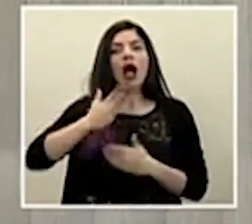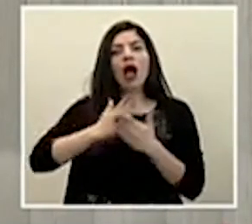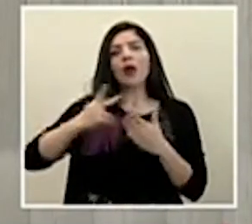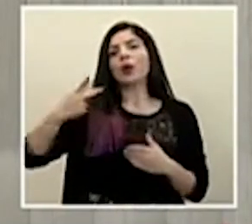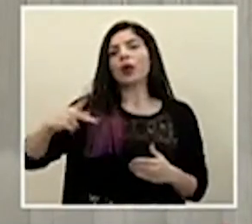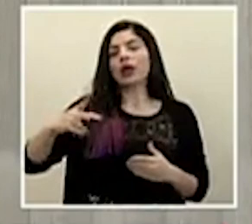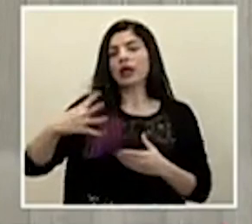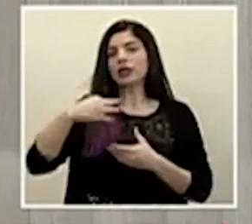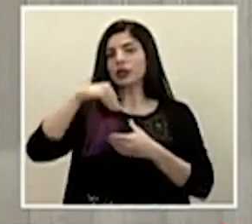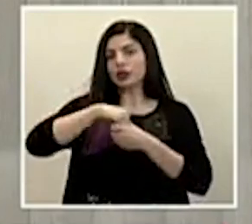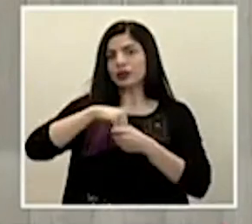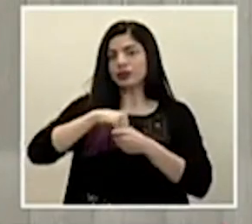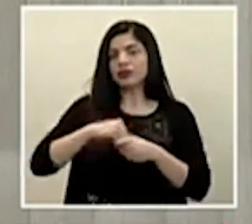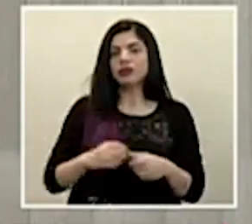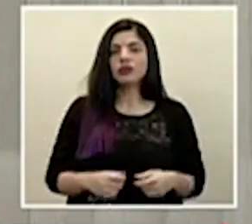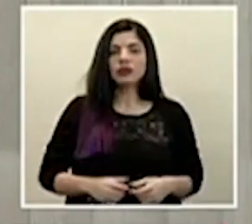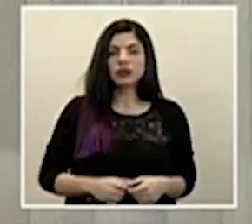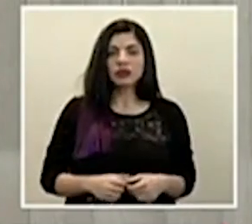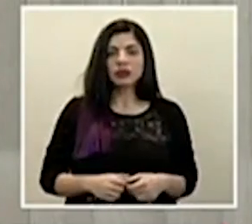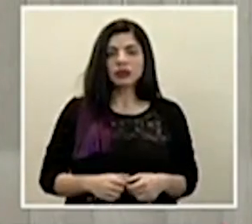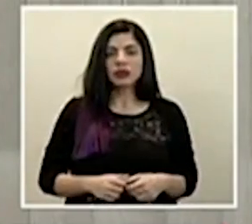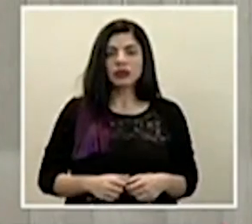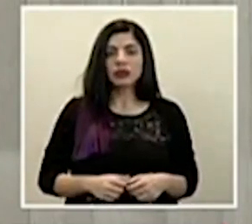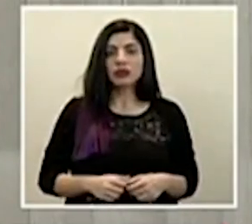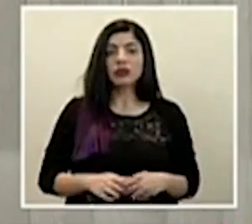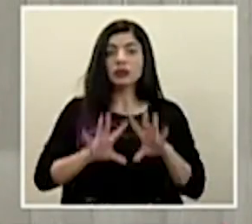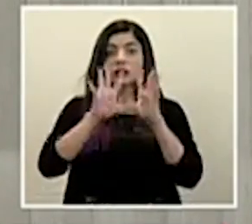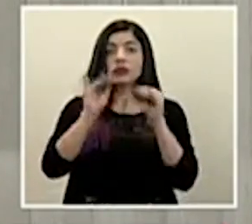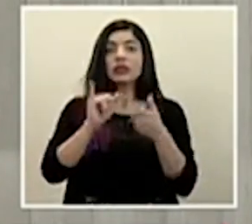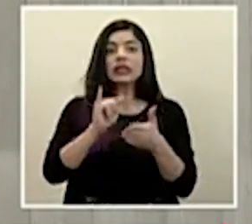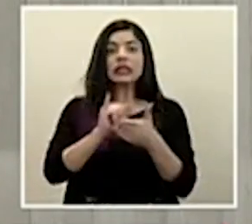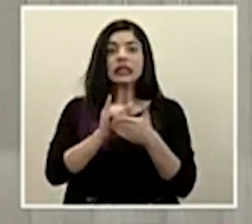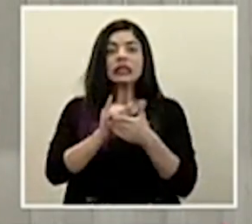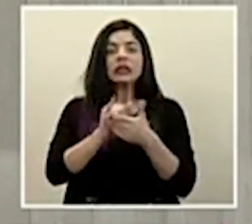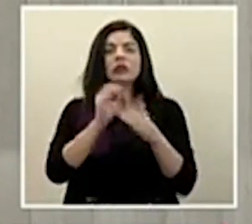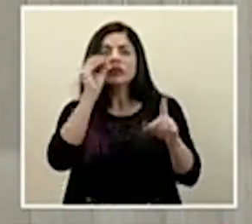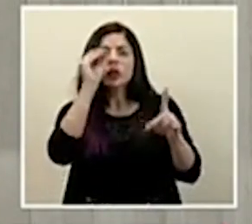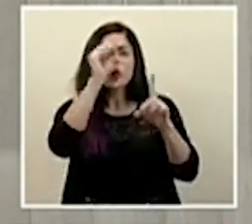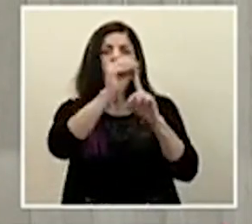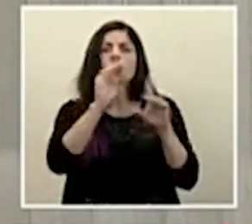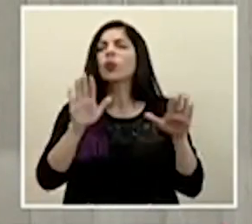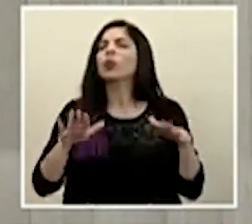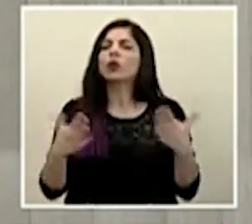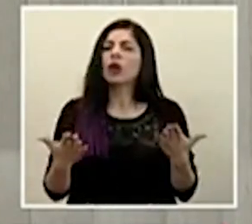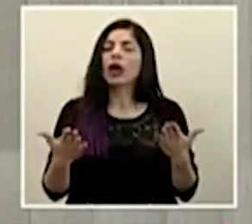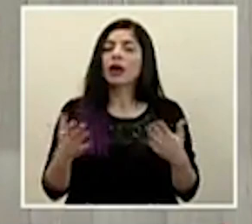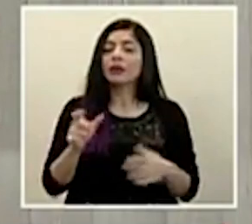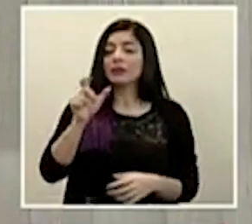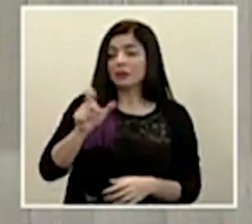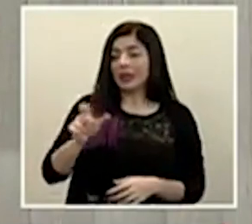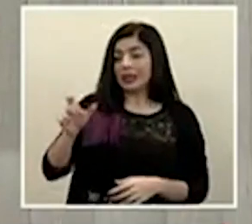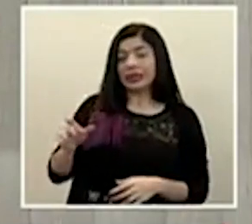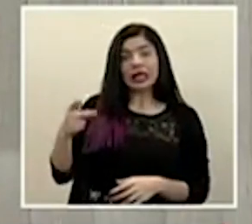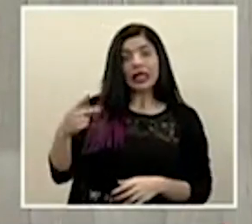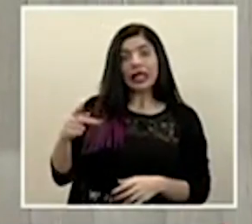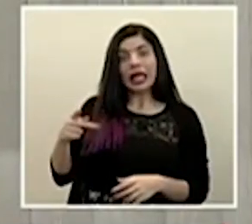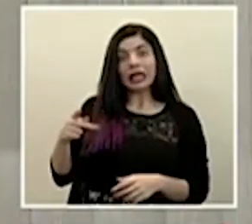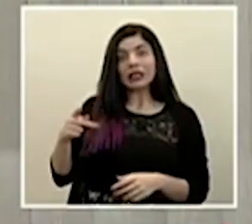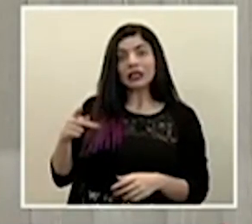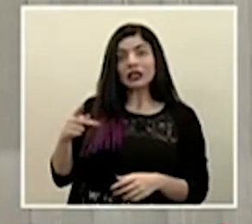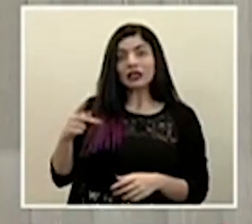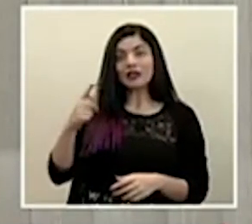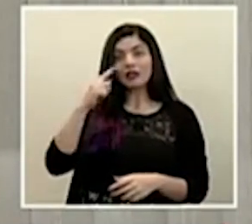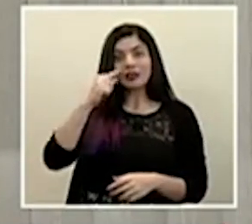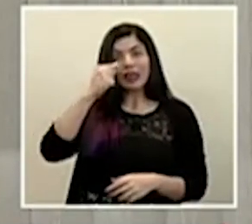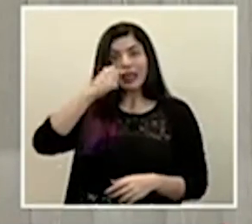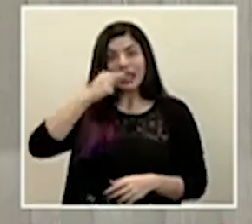riesgo asociadas. Esto con miras a reducir el riesgo de la